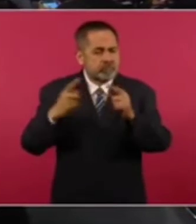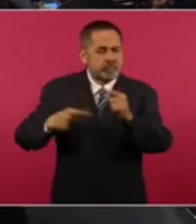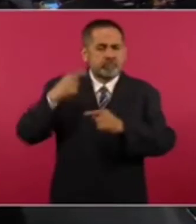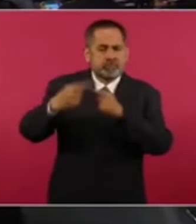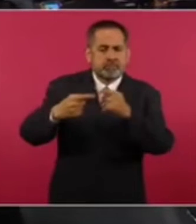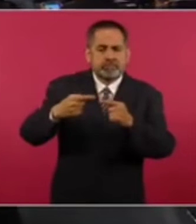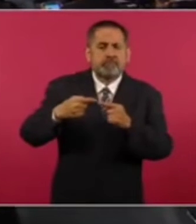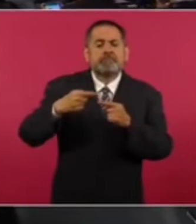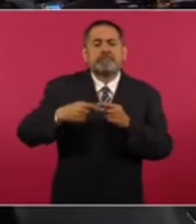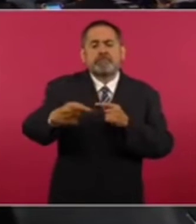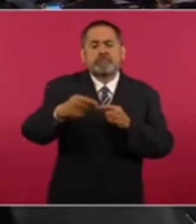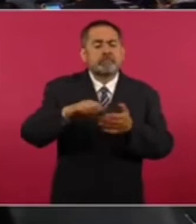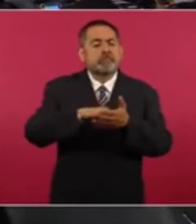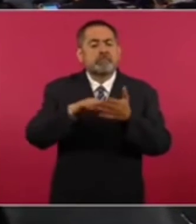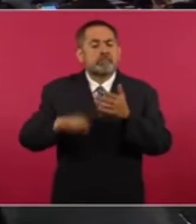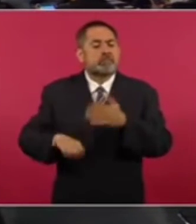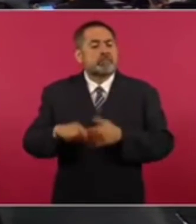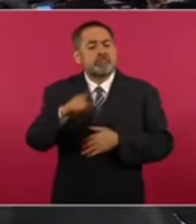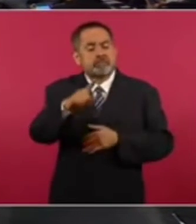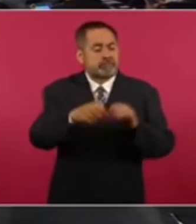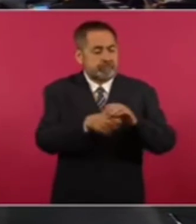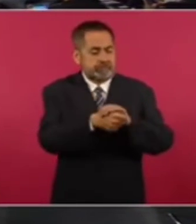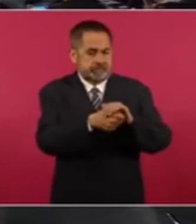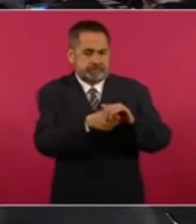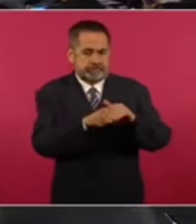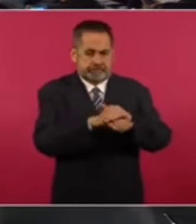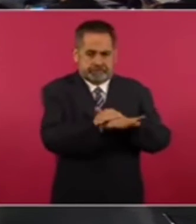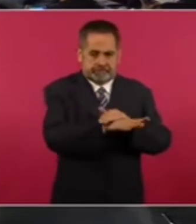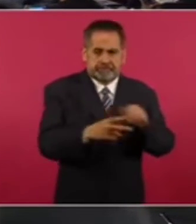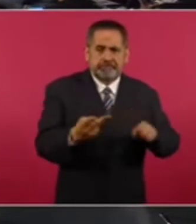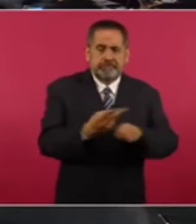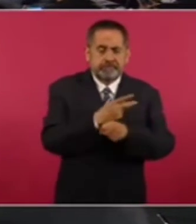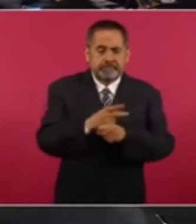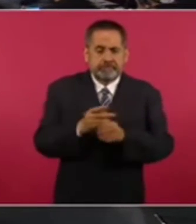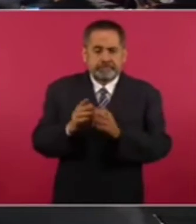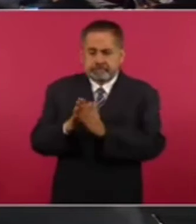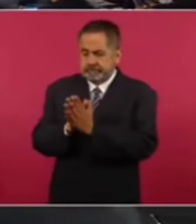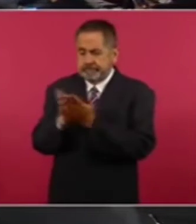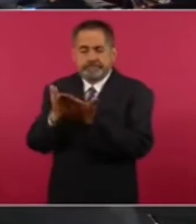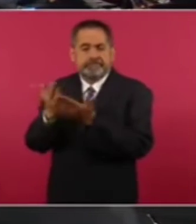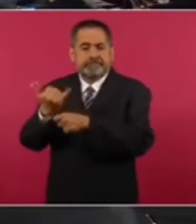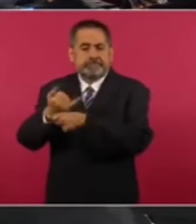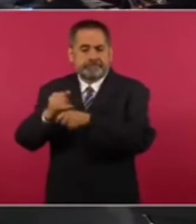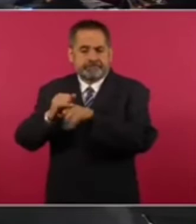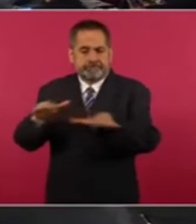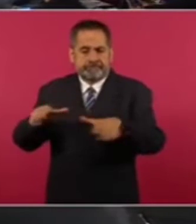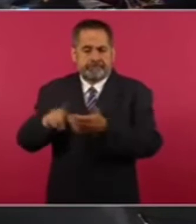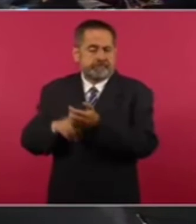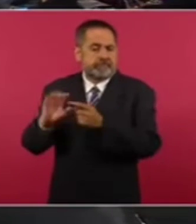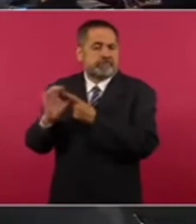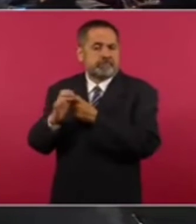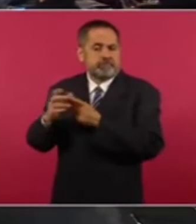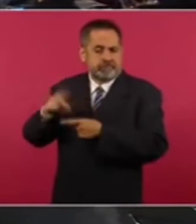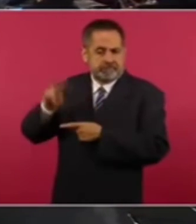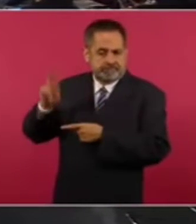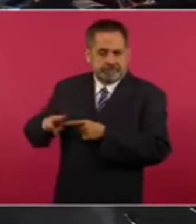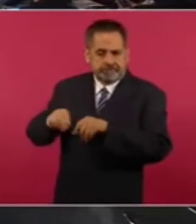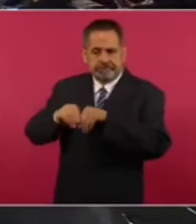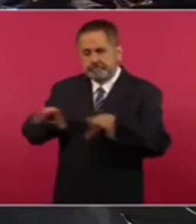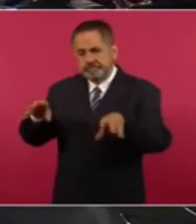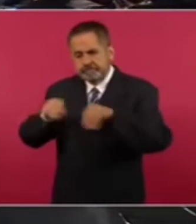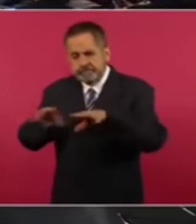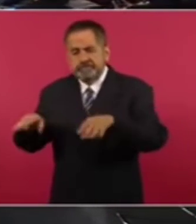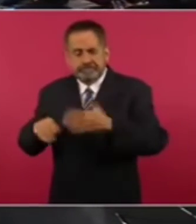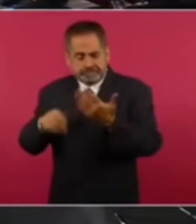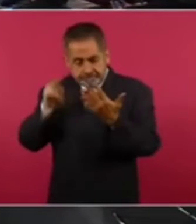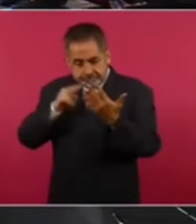en el caso del crimen de Estado de Ayotzinapa. En este informe que presentó la Comisión de la Verdad y que es tan importante y con